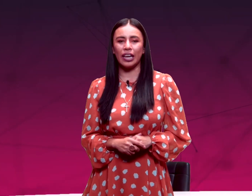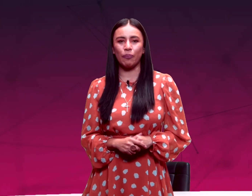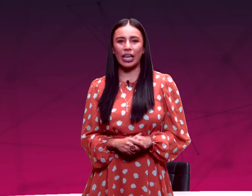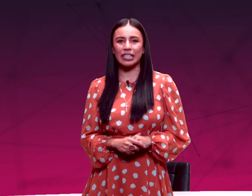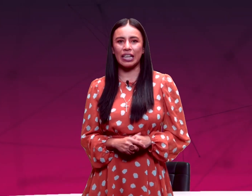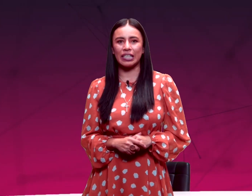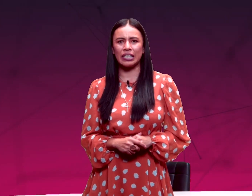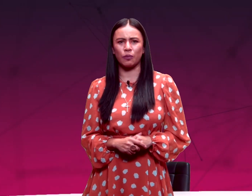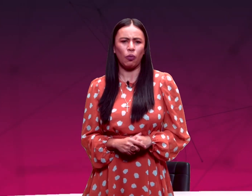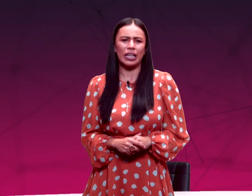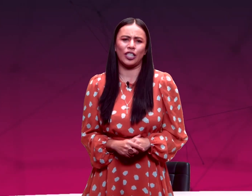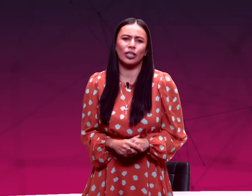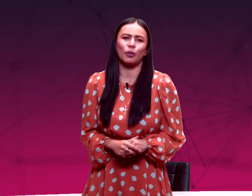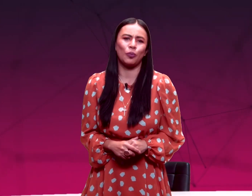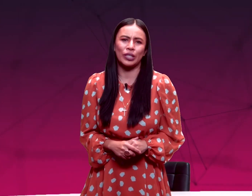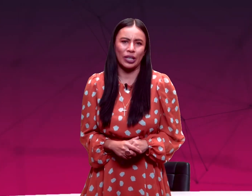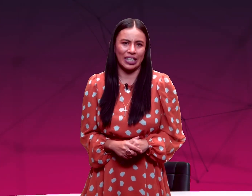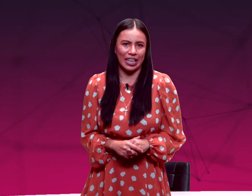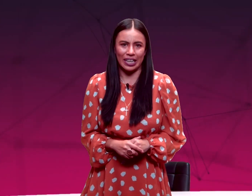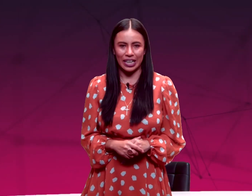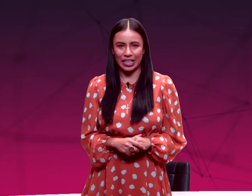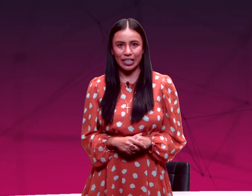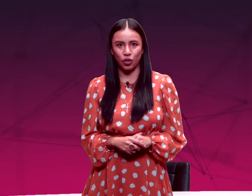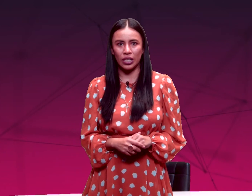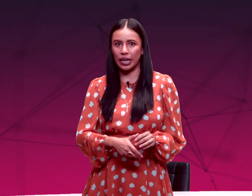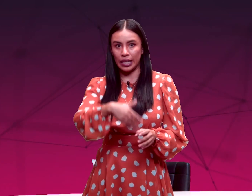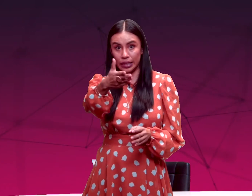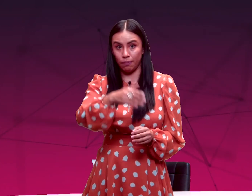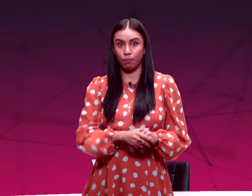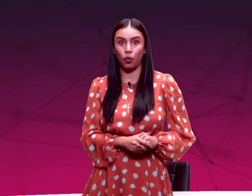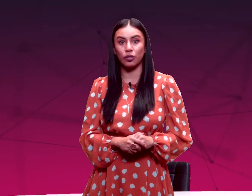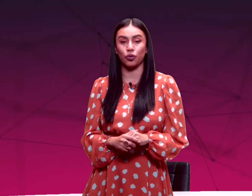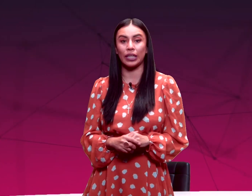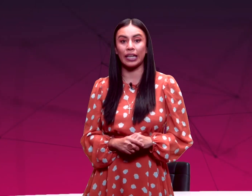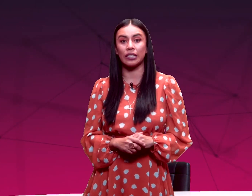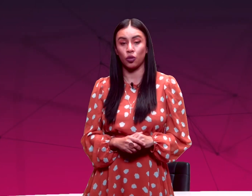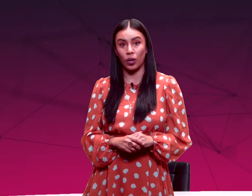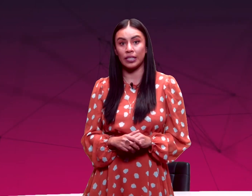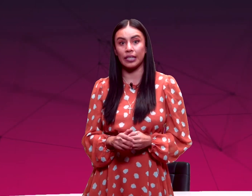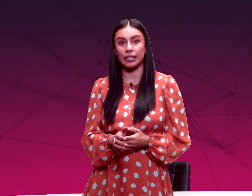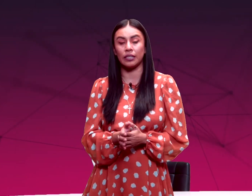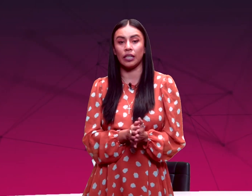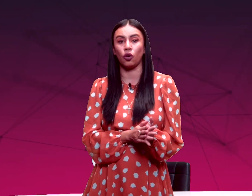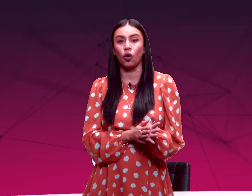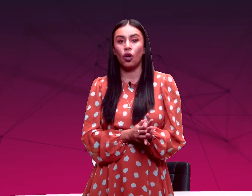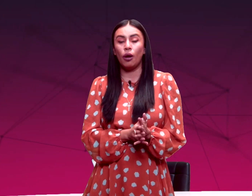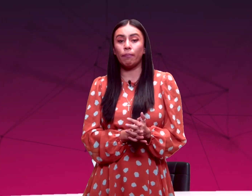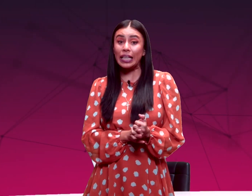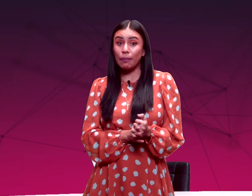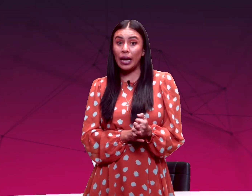con estas publicaciones, por supuesto que se tienen que hacer, solidaridad por estos ataques de los cuales ya están